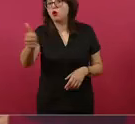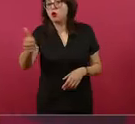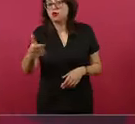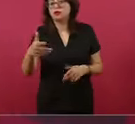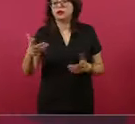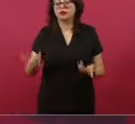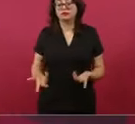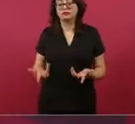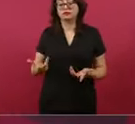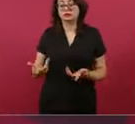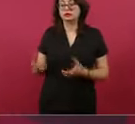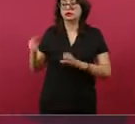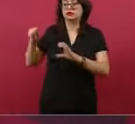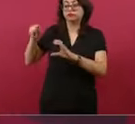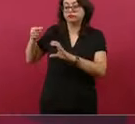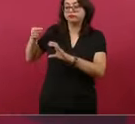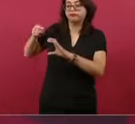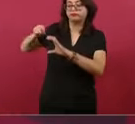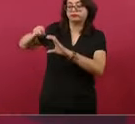al sitio